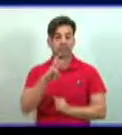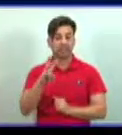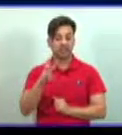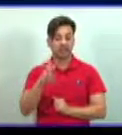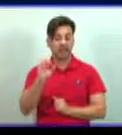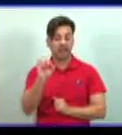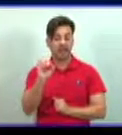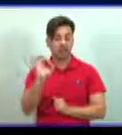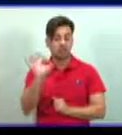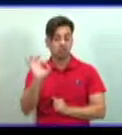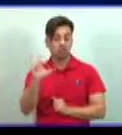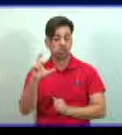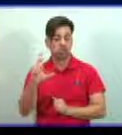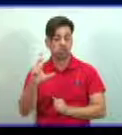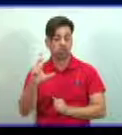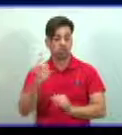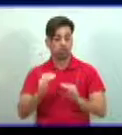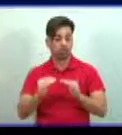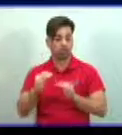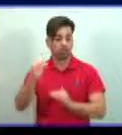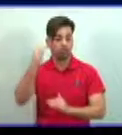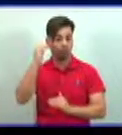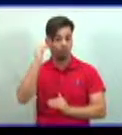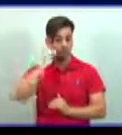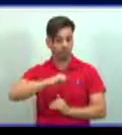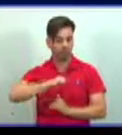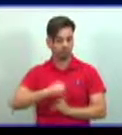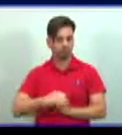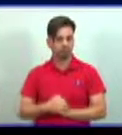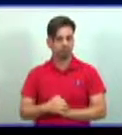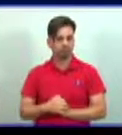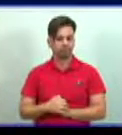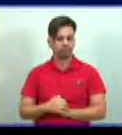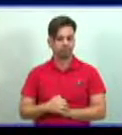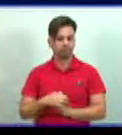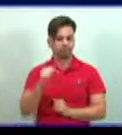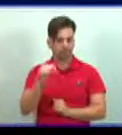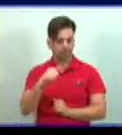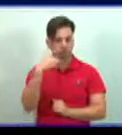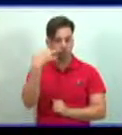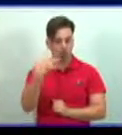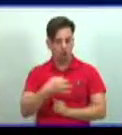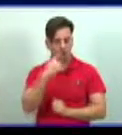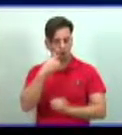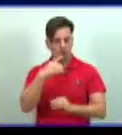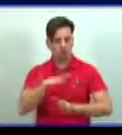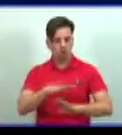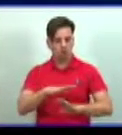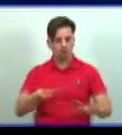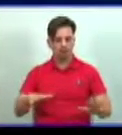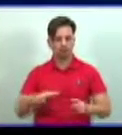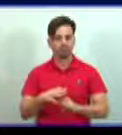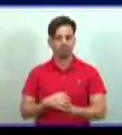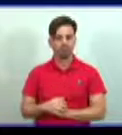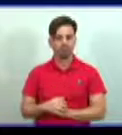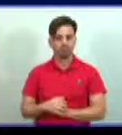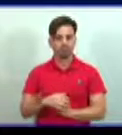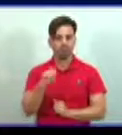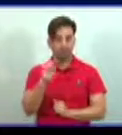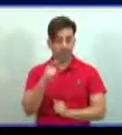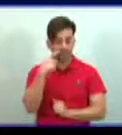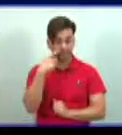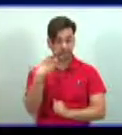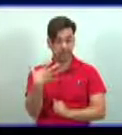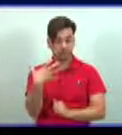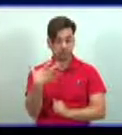terrestre, como proceso natural es correcto y tiene que suceder. Pero es necesario que tengas en cuenta que